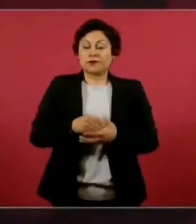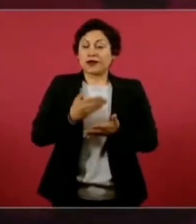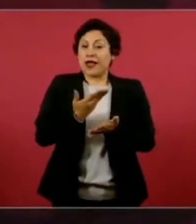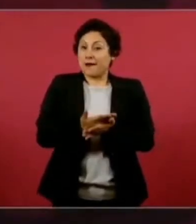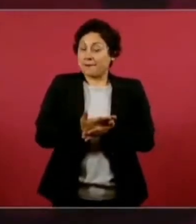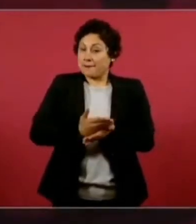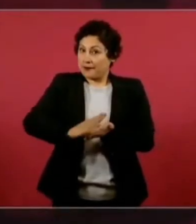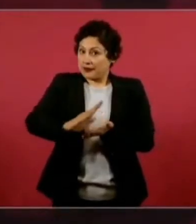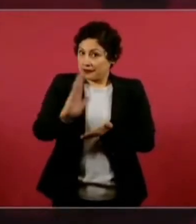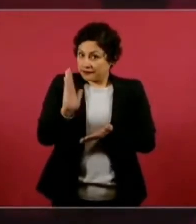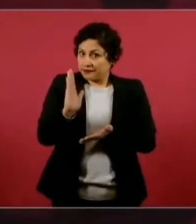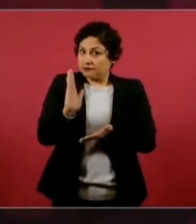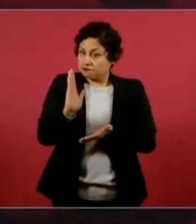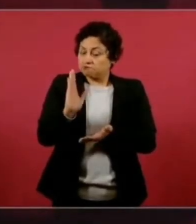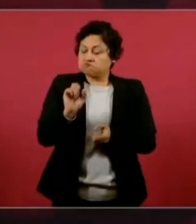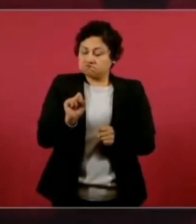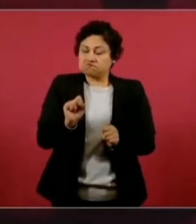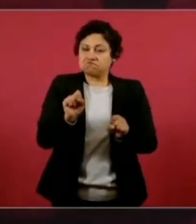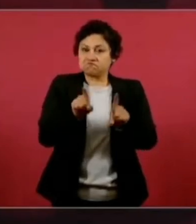debe